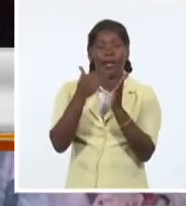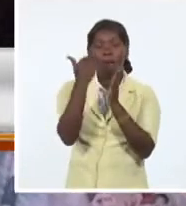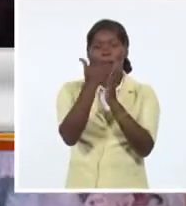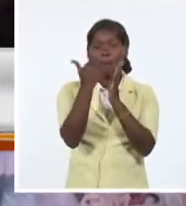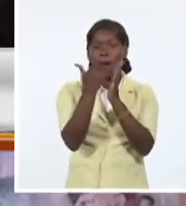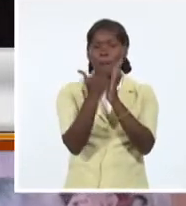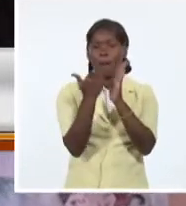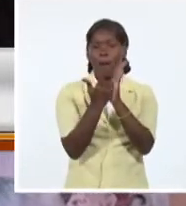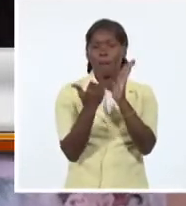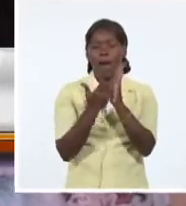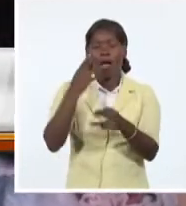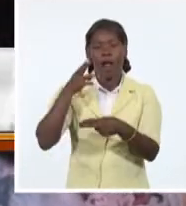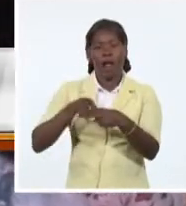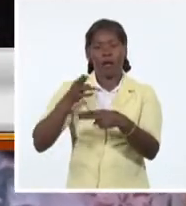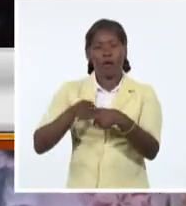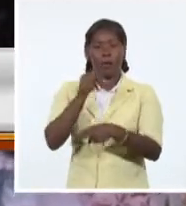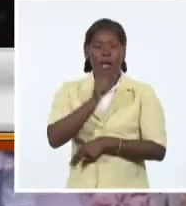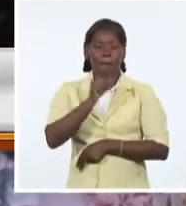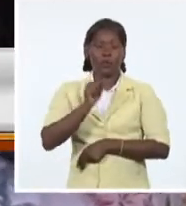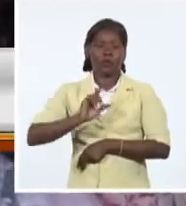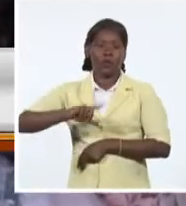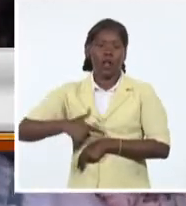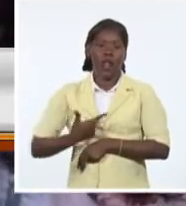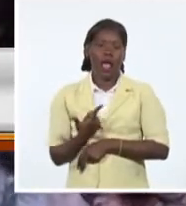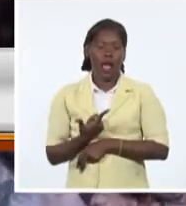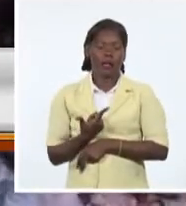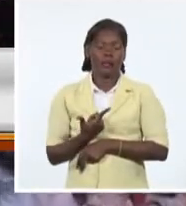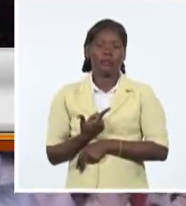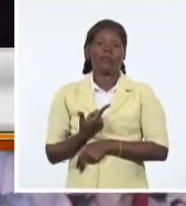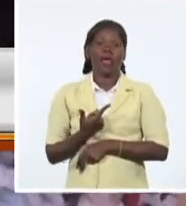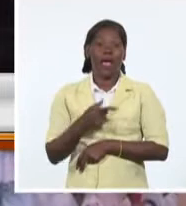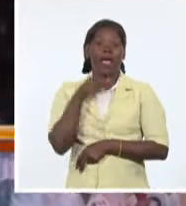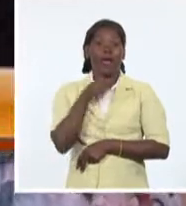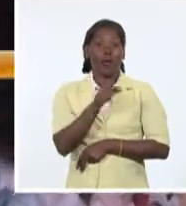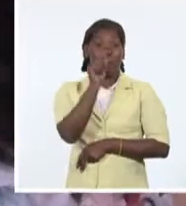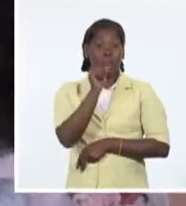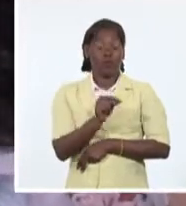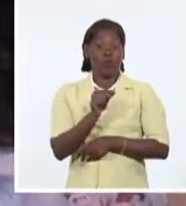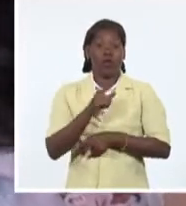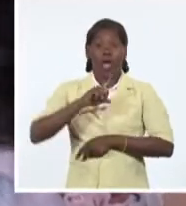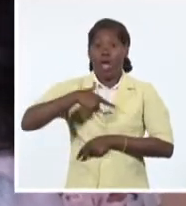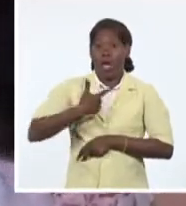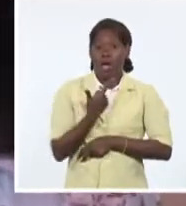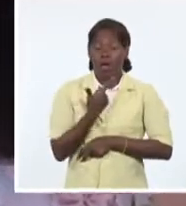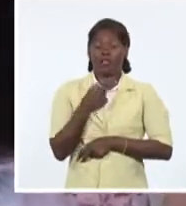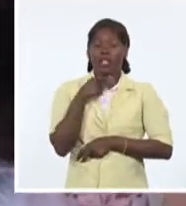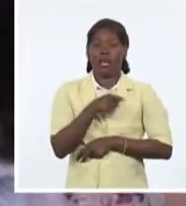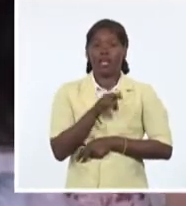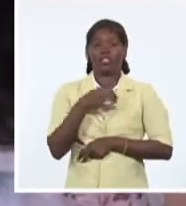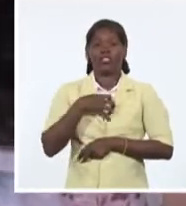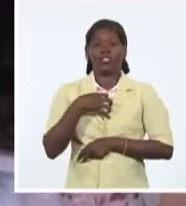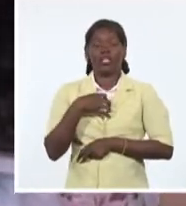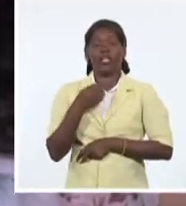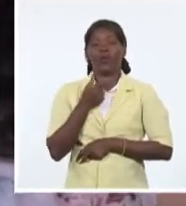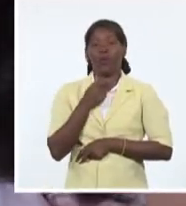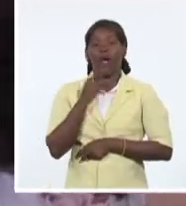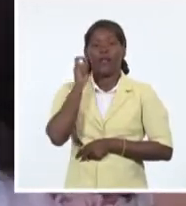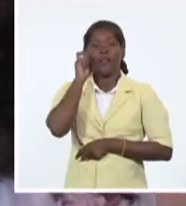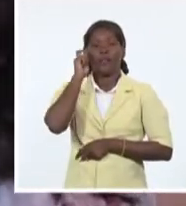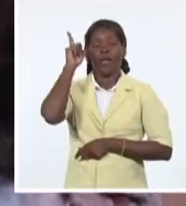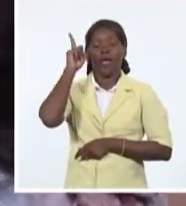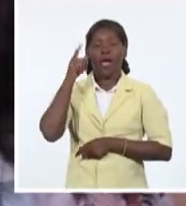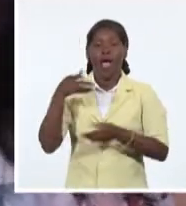arena un texto o sea que se tomó de un libro de hortencia paramo que tiene un libro justamente sobre